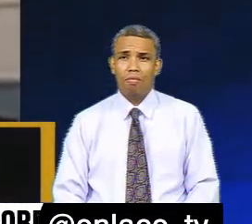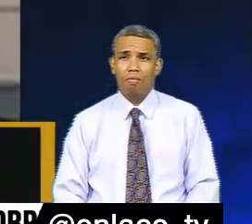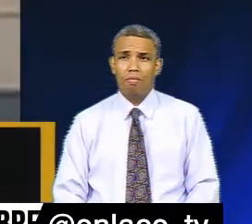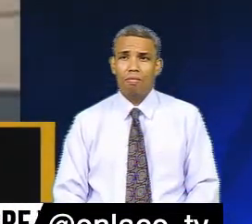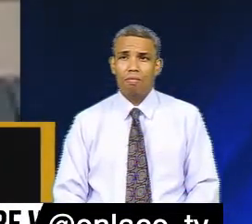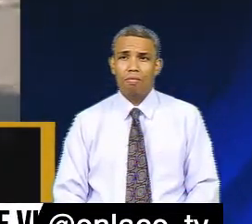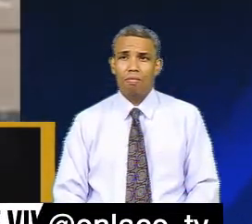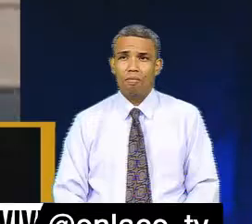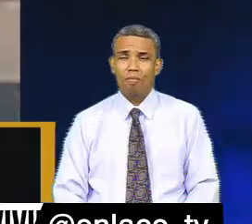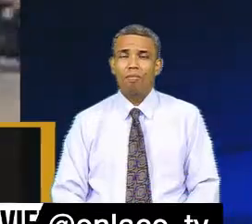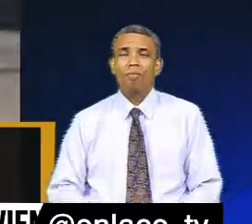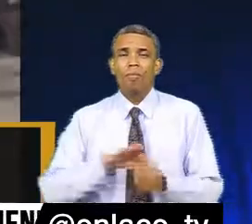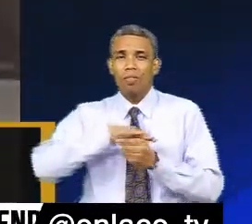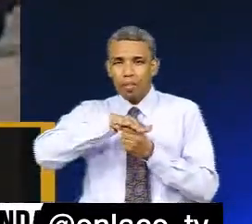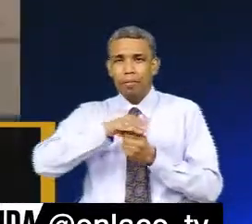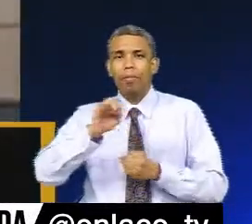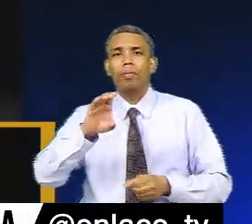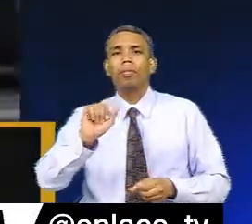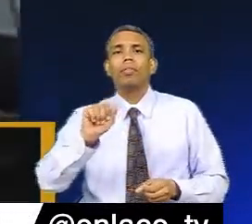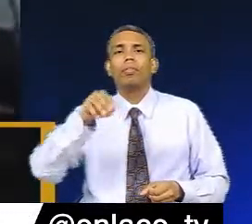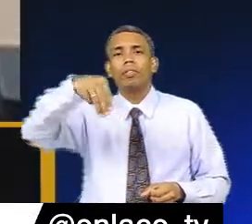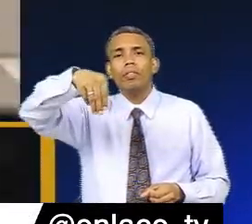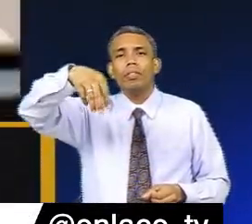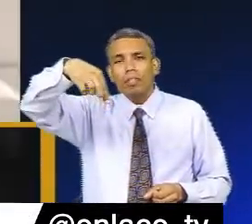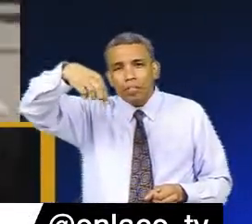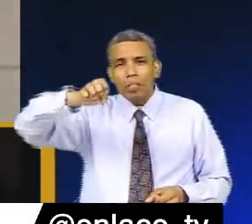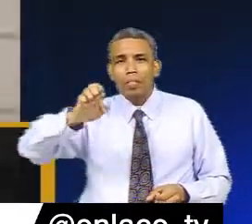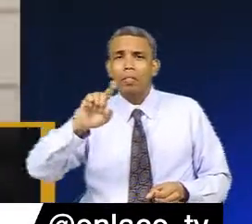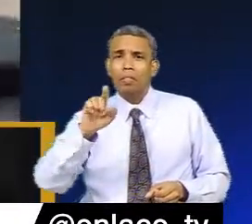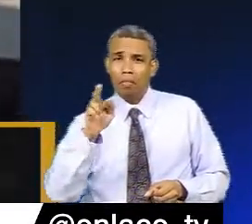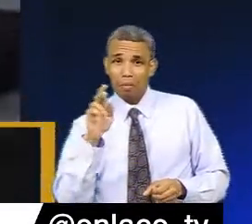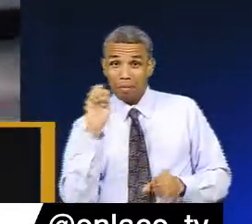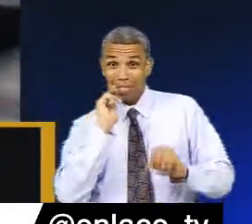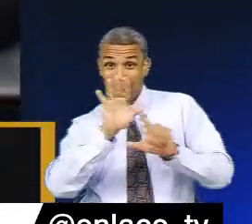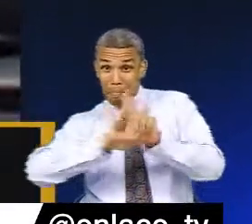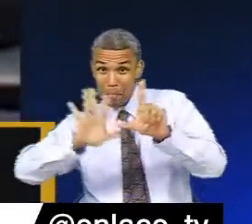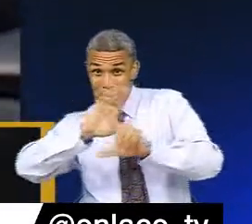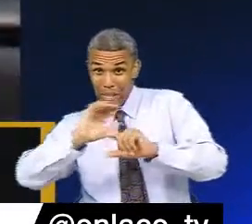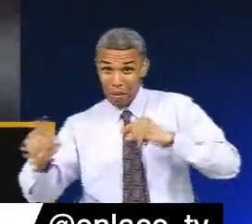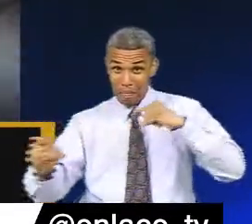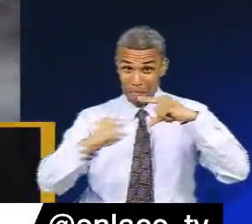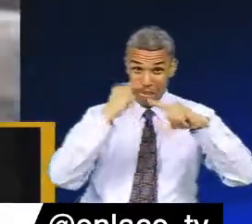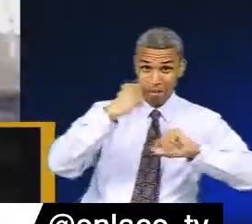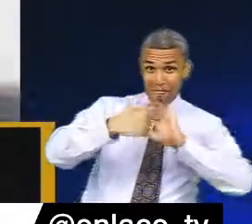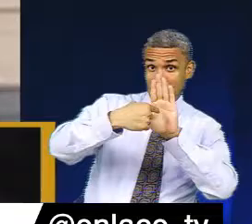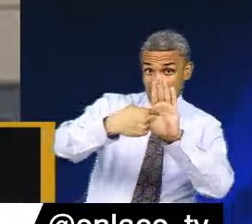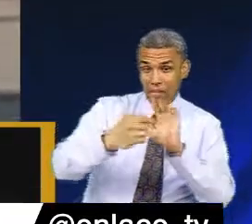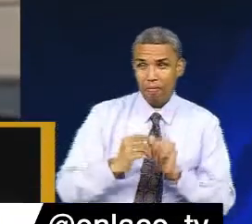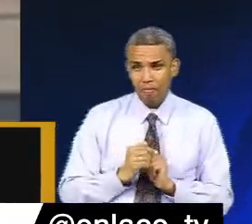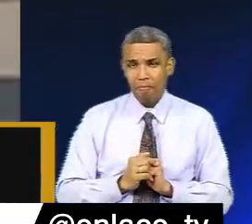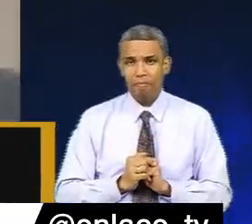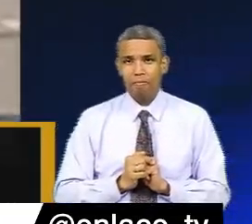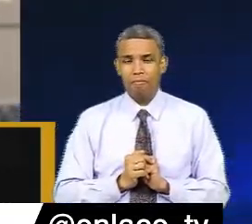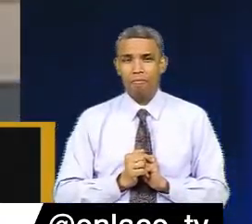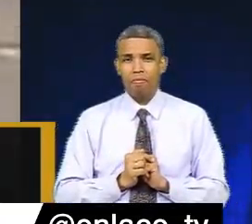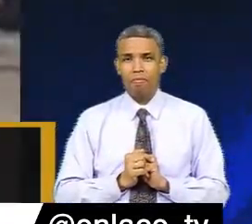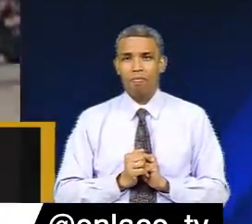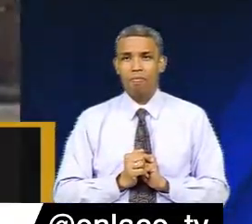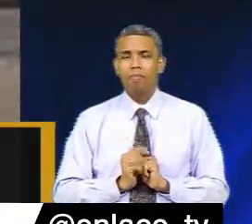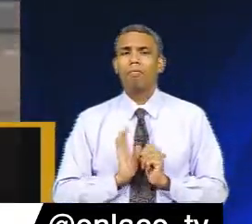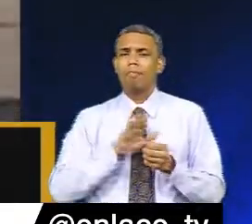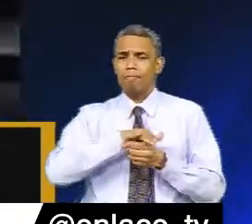Desde el barrio El Campestre, un ciudadano mencionó que la ley es para todos, así se trate de la misma autoridad. Me dirigí yo a mi casa en el barrio